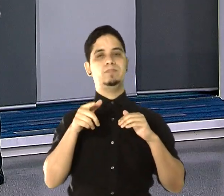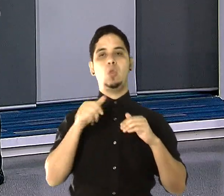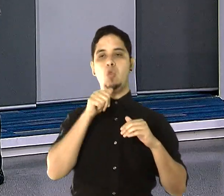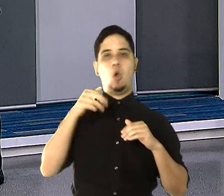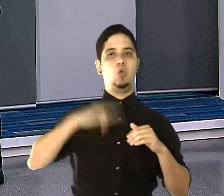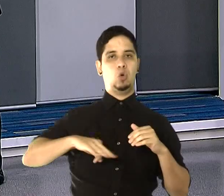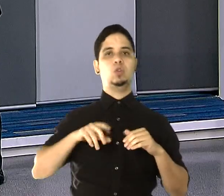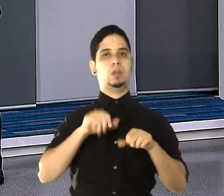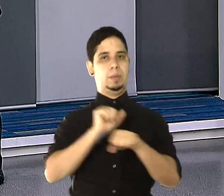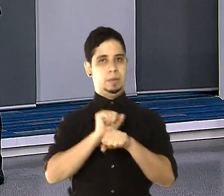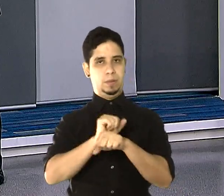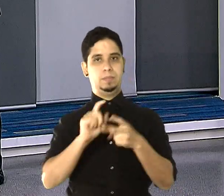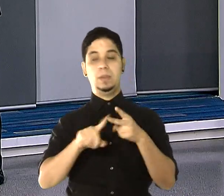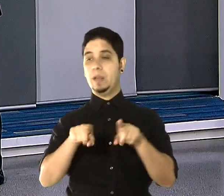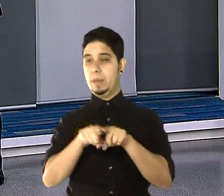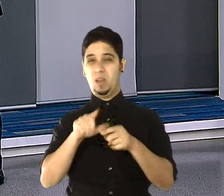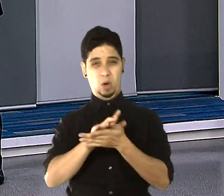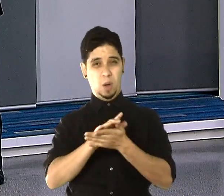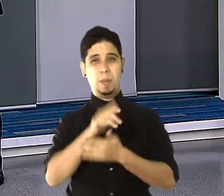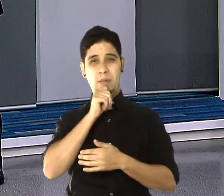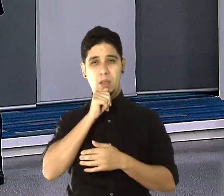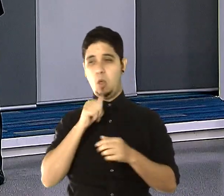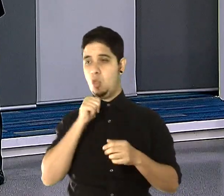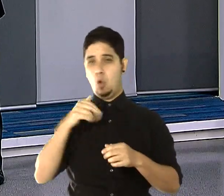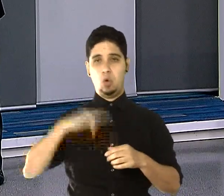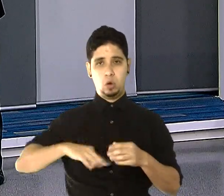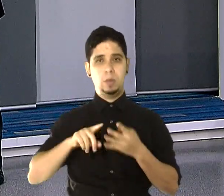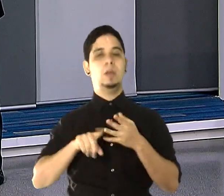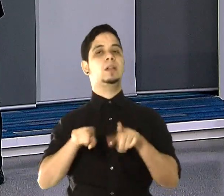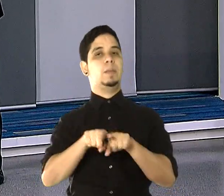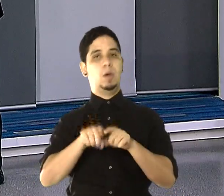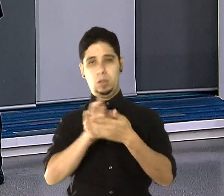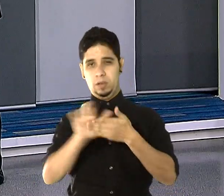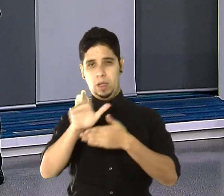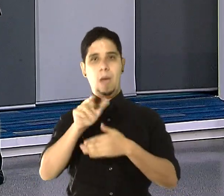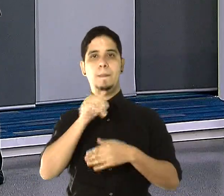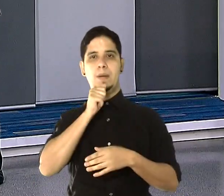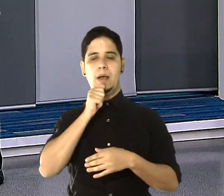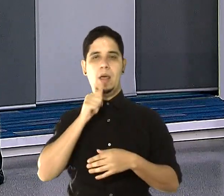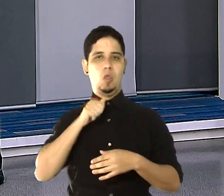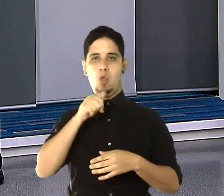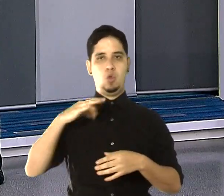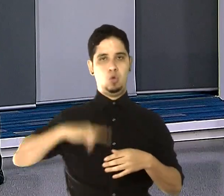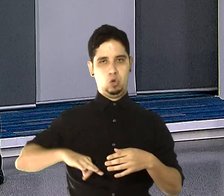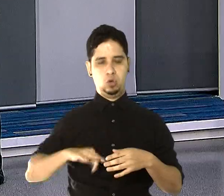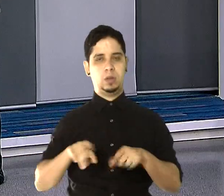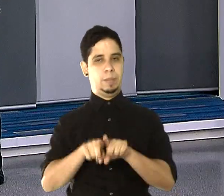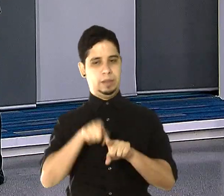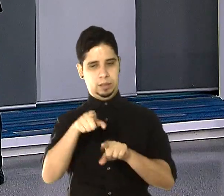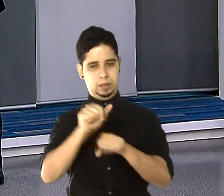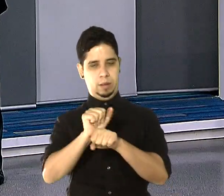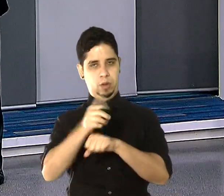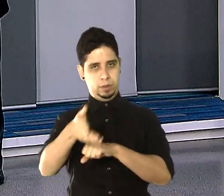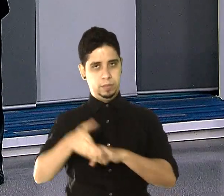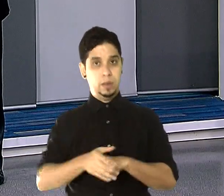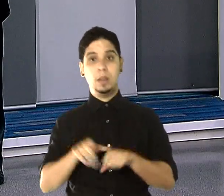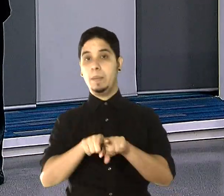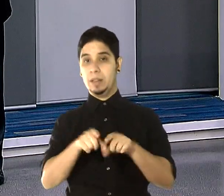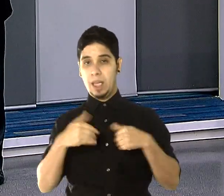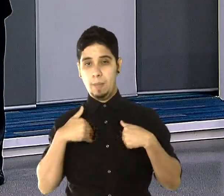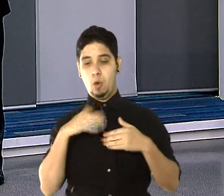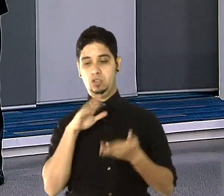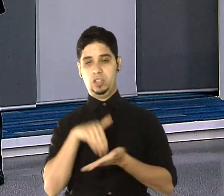lucro, colegios privados sin fines de lucro, universidades privadas sin fines de lucro. Tenemos también centros de cuidado